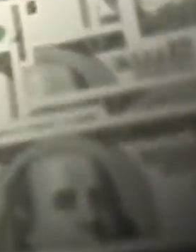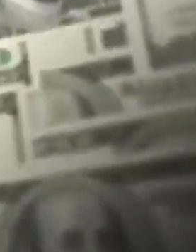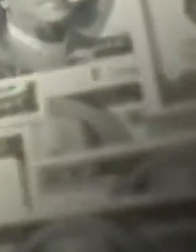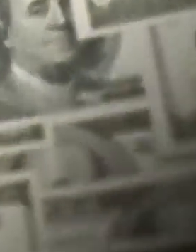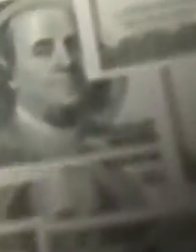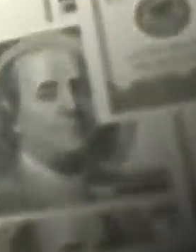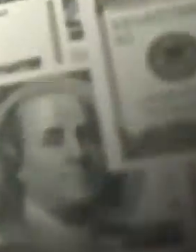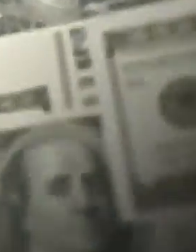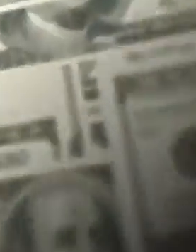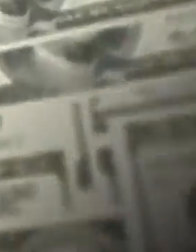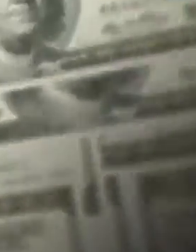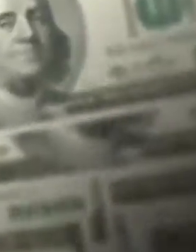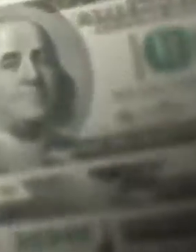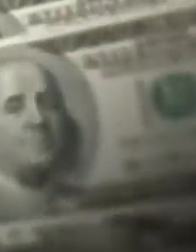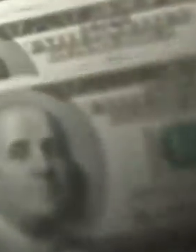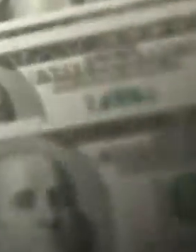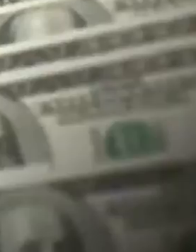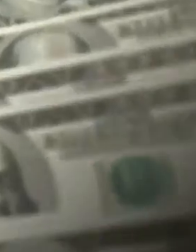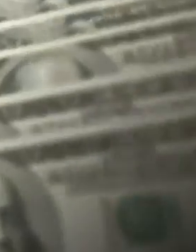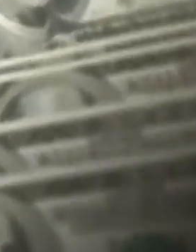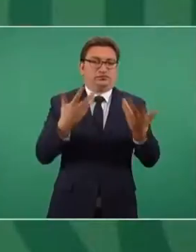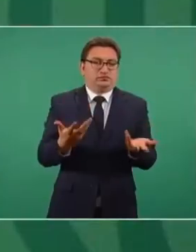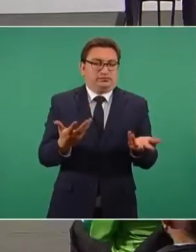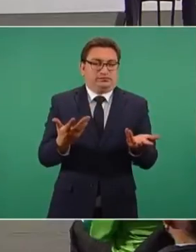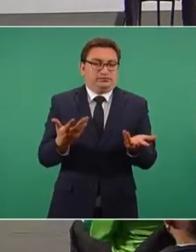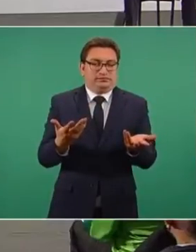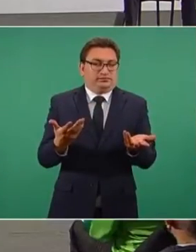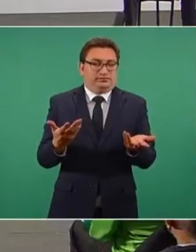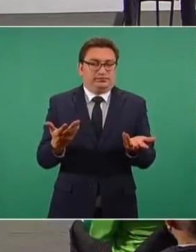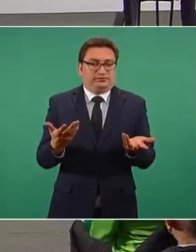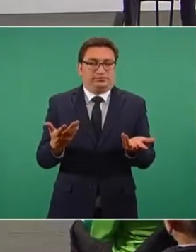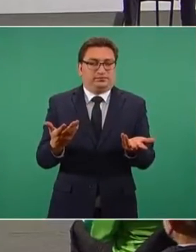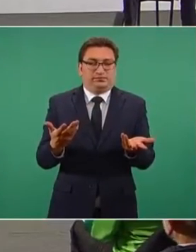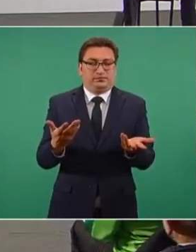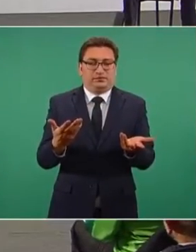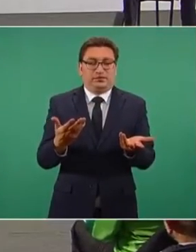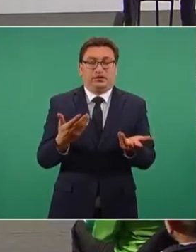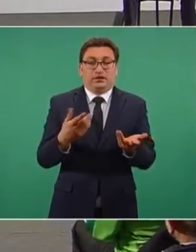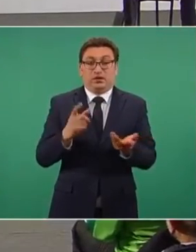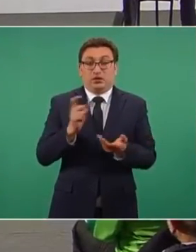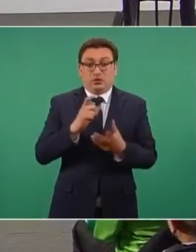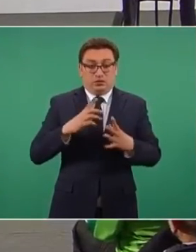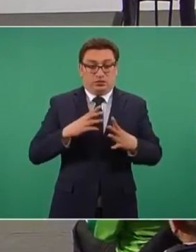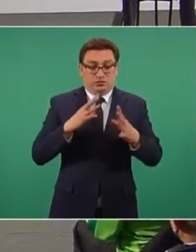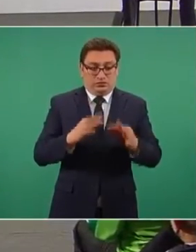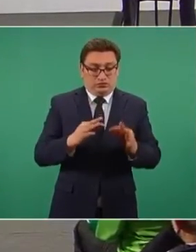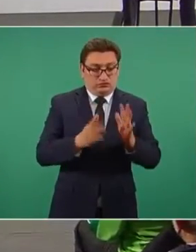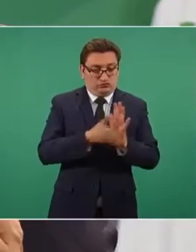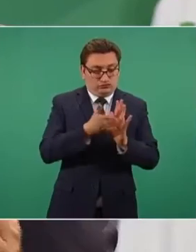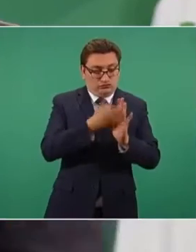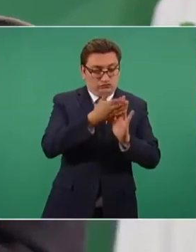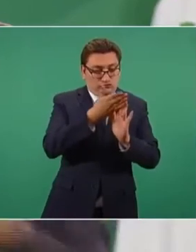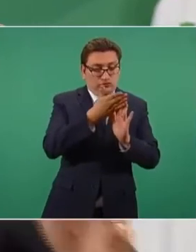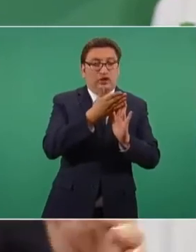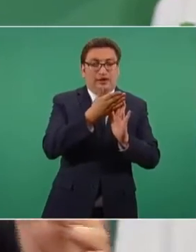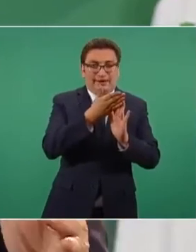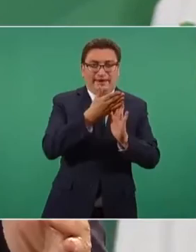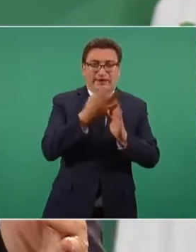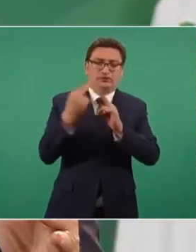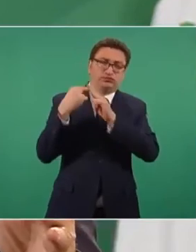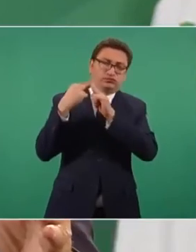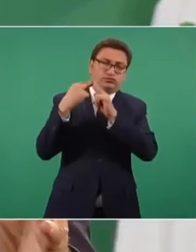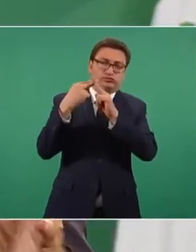en la refinería. De modo que desde que se construyó no ha habido